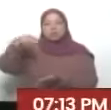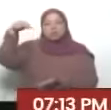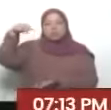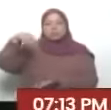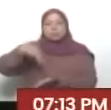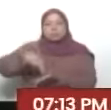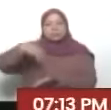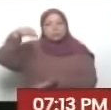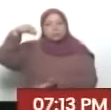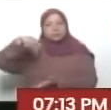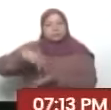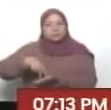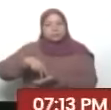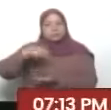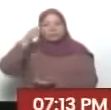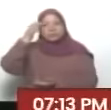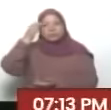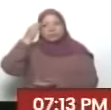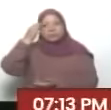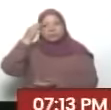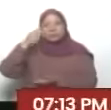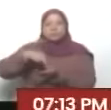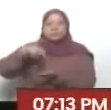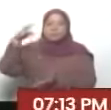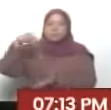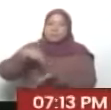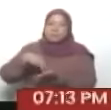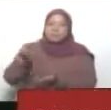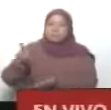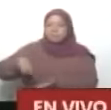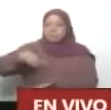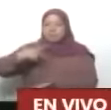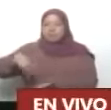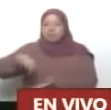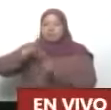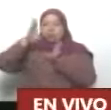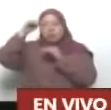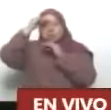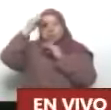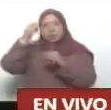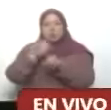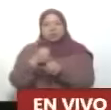campeonatos mundiales, ella tiene un bailecito de concentración,